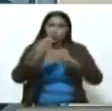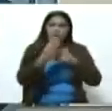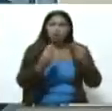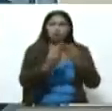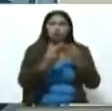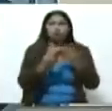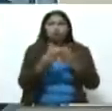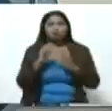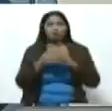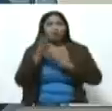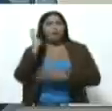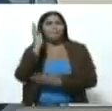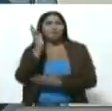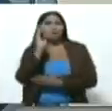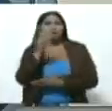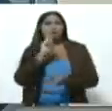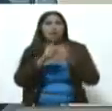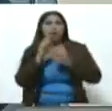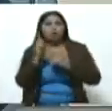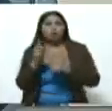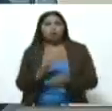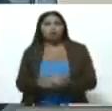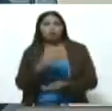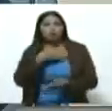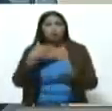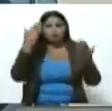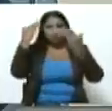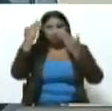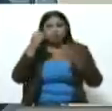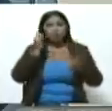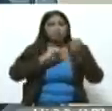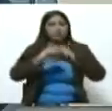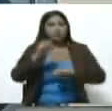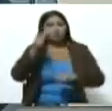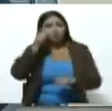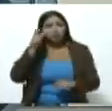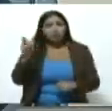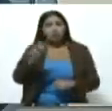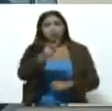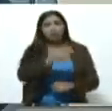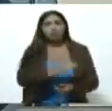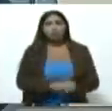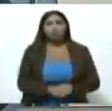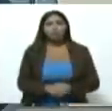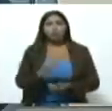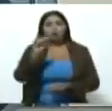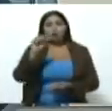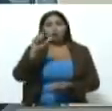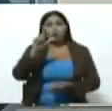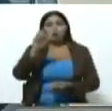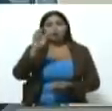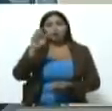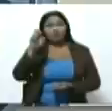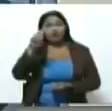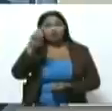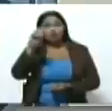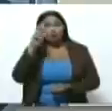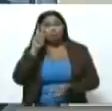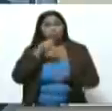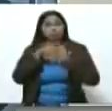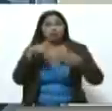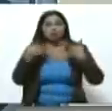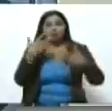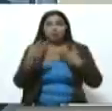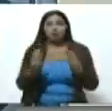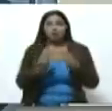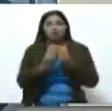varios ponentes. Entre ellos quiero saludar al defensor del pueblo, Alfredo Ruiz, presente en este evento,